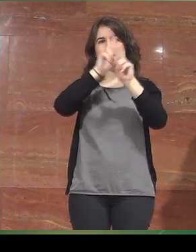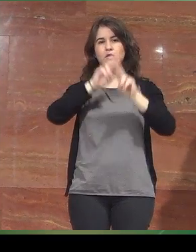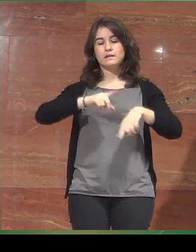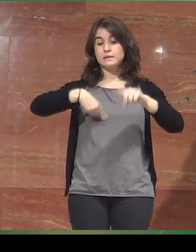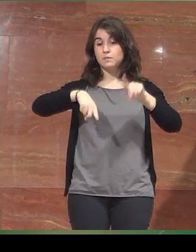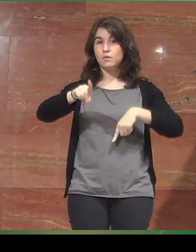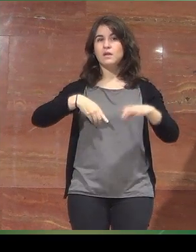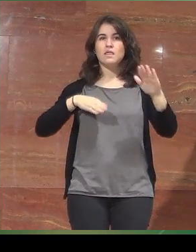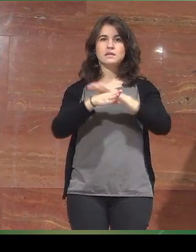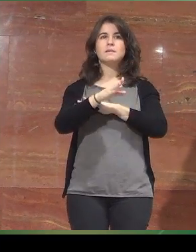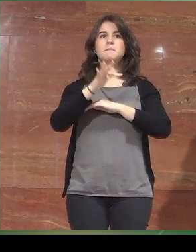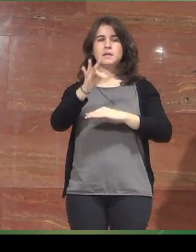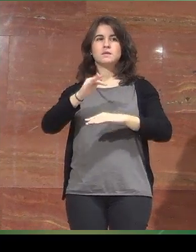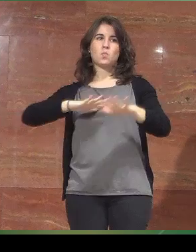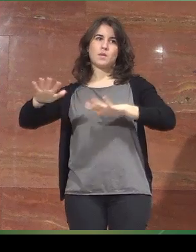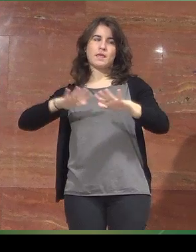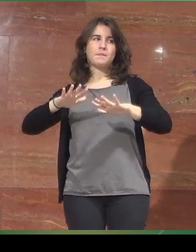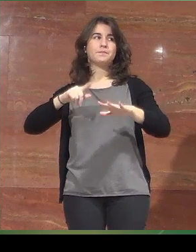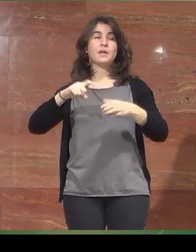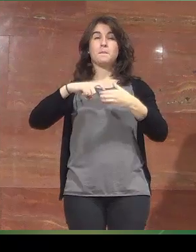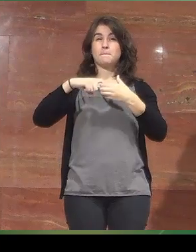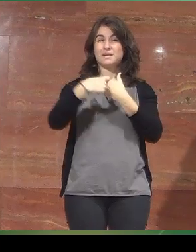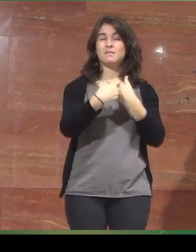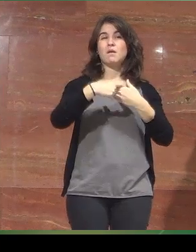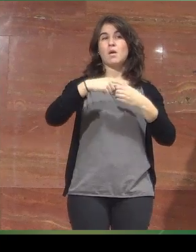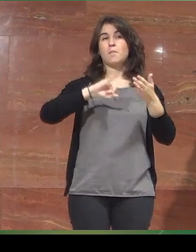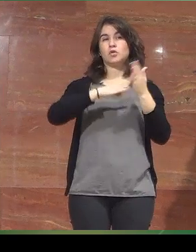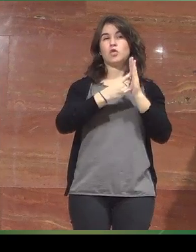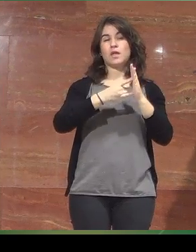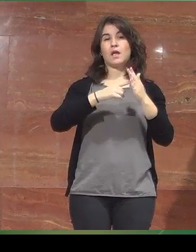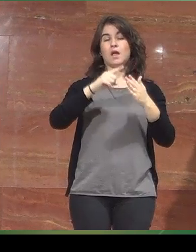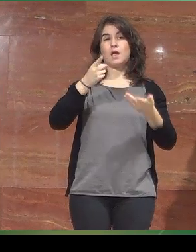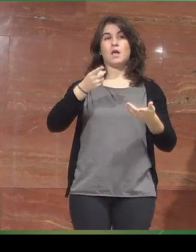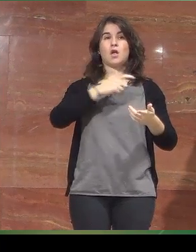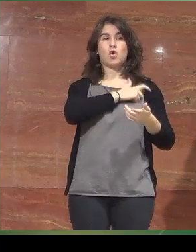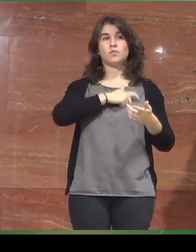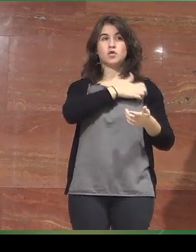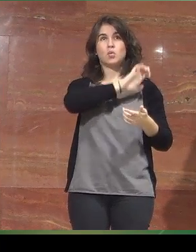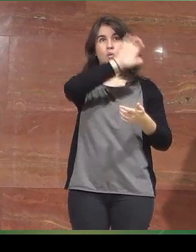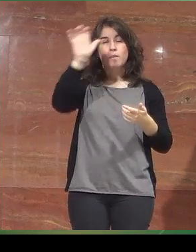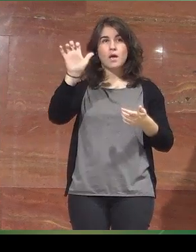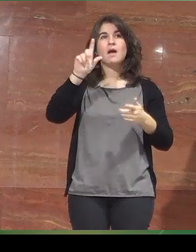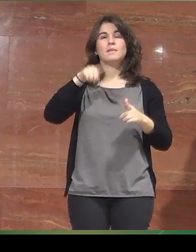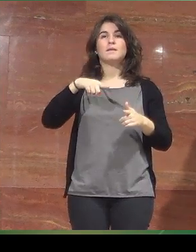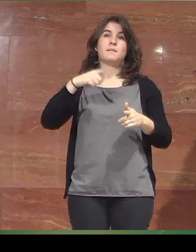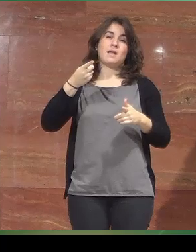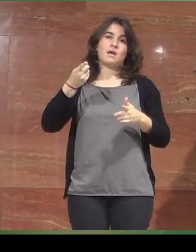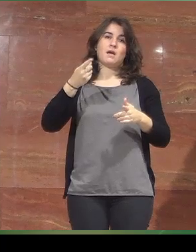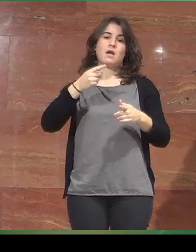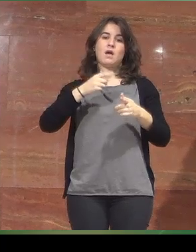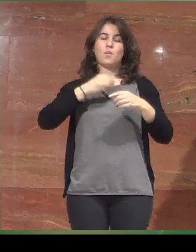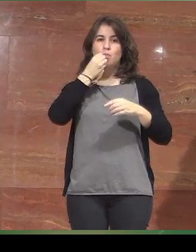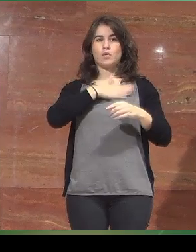movilidad. Participa en proyectos de la Comisión Europea y de la Fundación Europea de las Ciencias para desarrollar buenas prácticas en